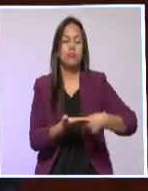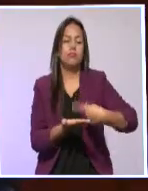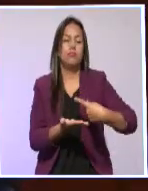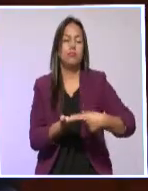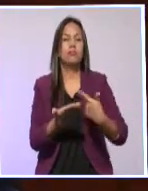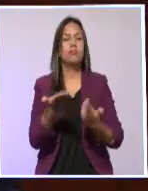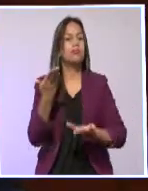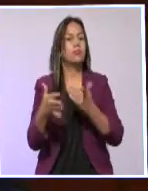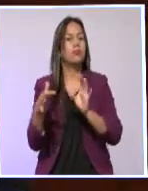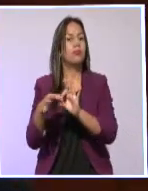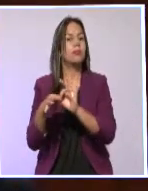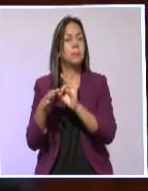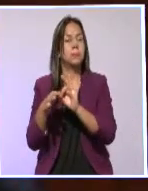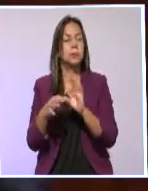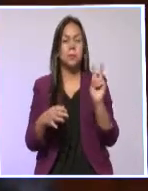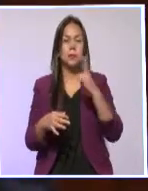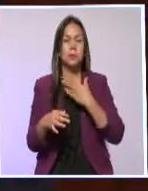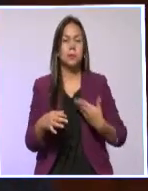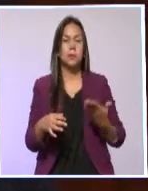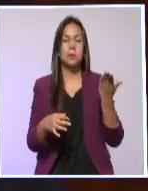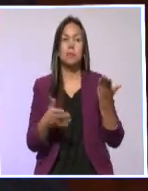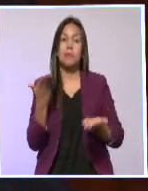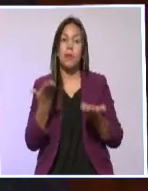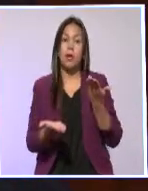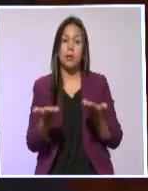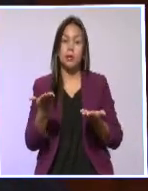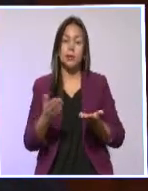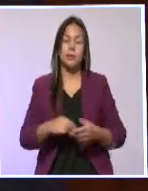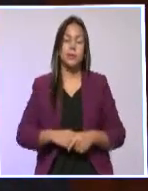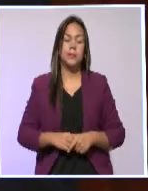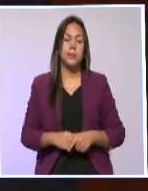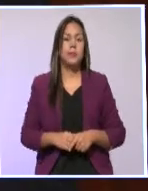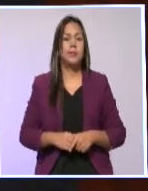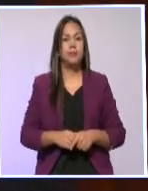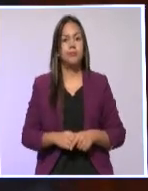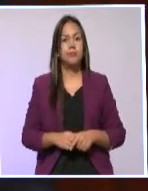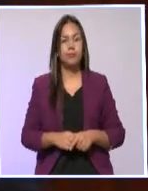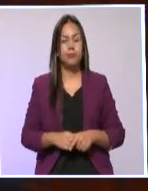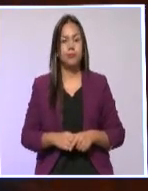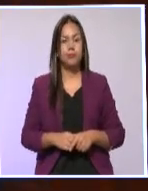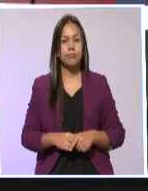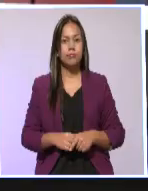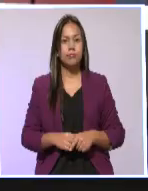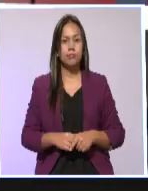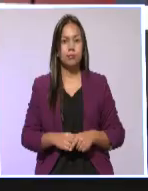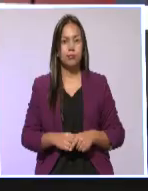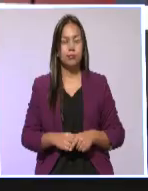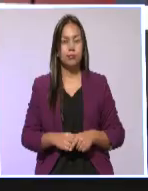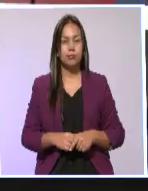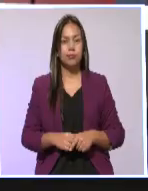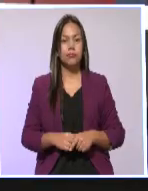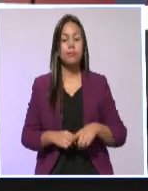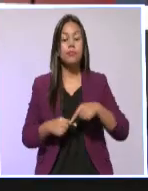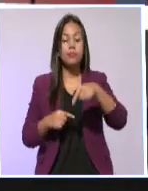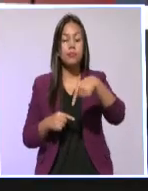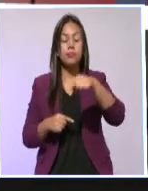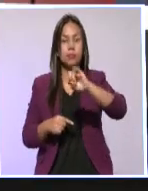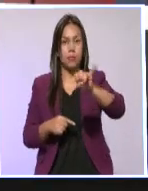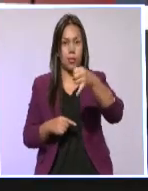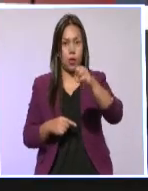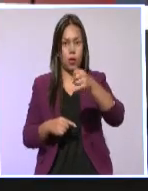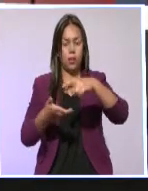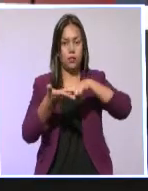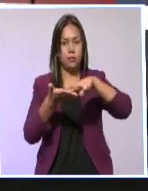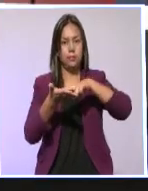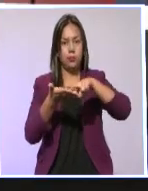el delito de asociación ilícita a Jorge Glass. Lorena Espinosa, TVL Noticias. Para este jueves está convocada